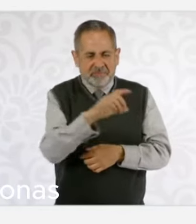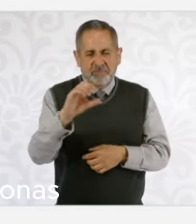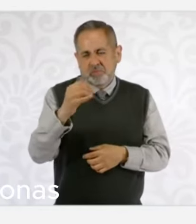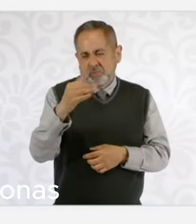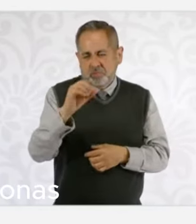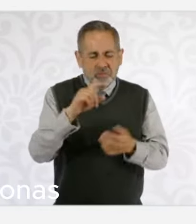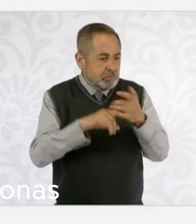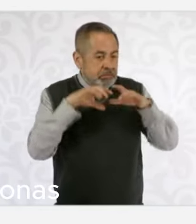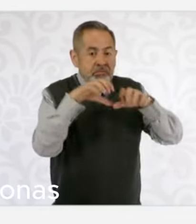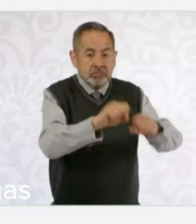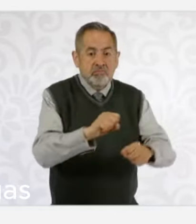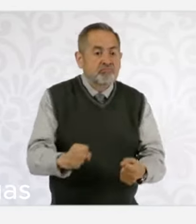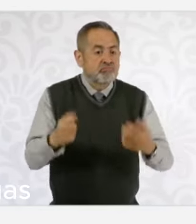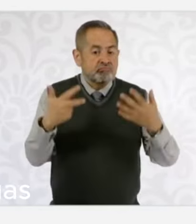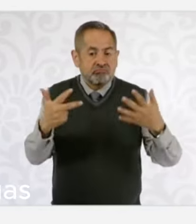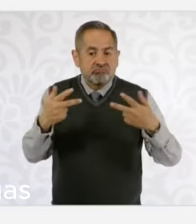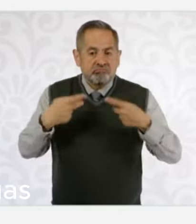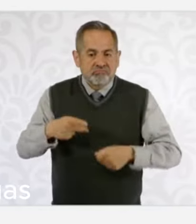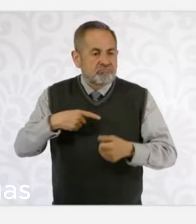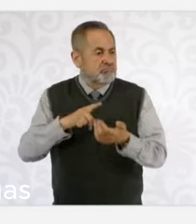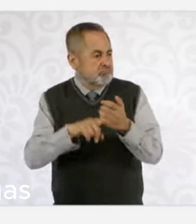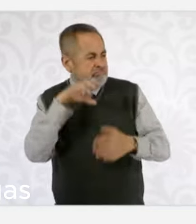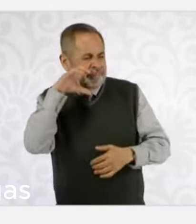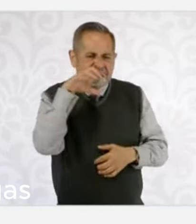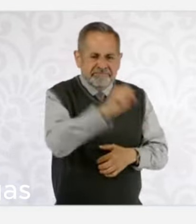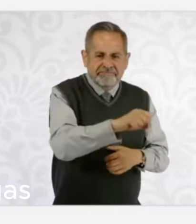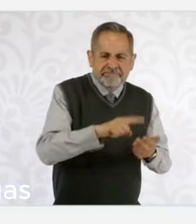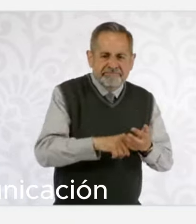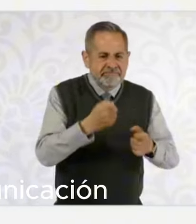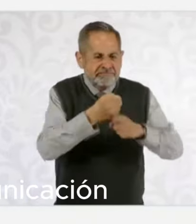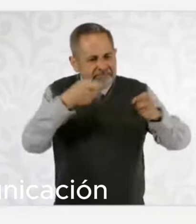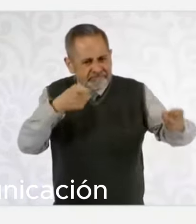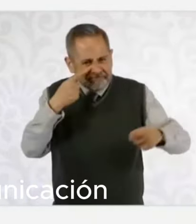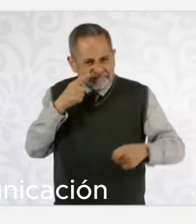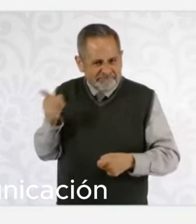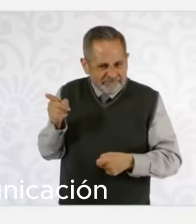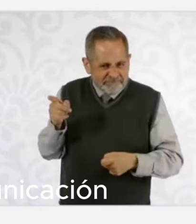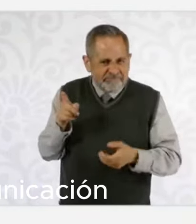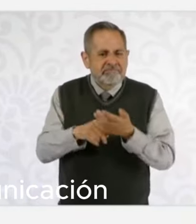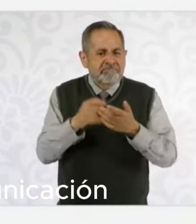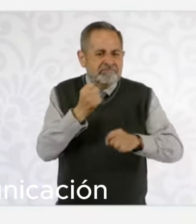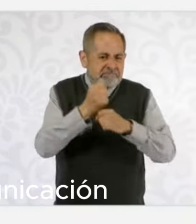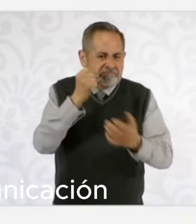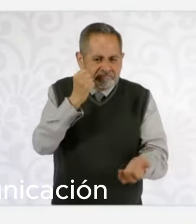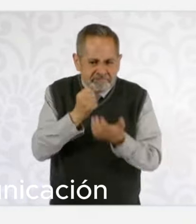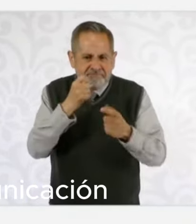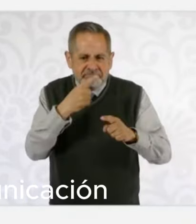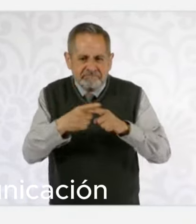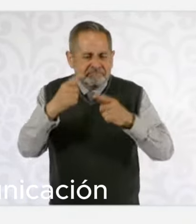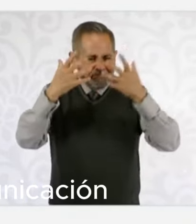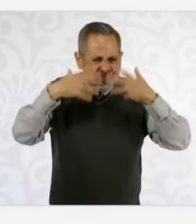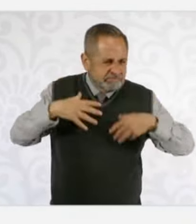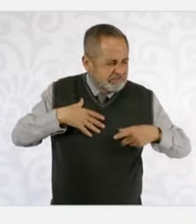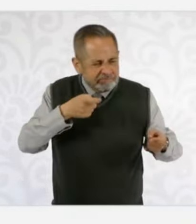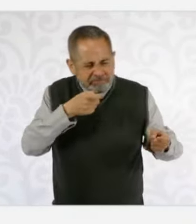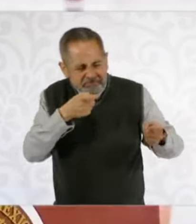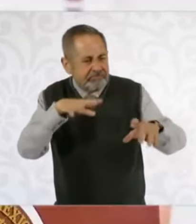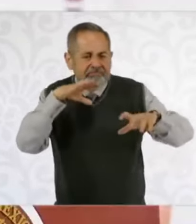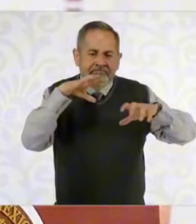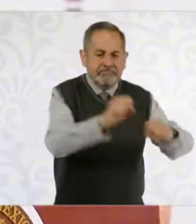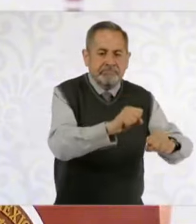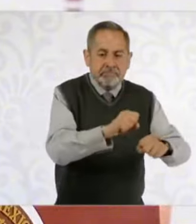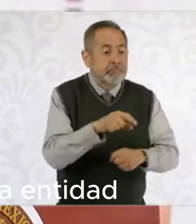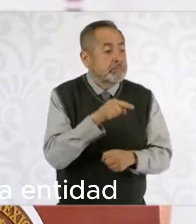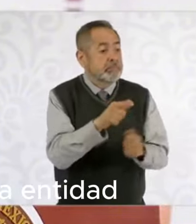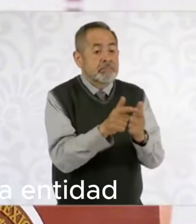fueron detenidos 8 personas a quienes se les aseguraron 8 armas largas, cartuchos, equipo táctico y equipos de comunicación. Esta